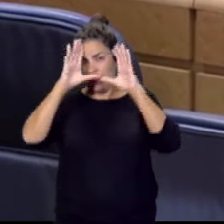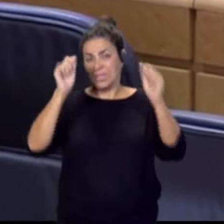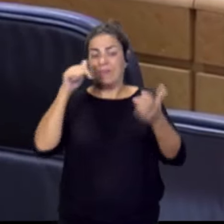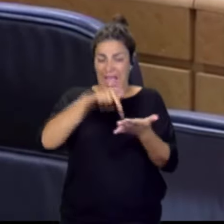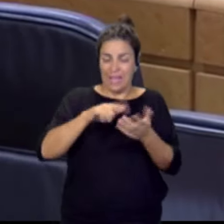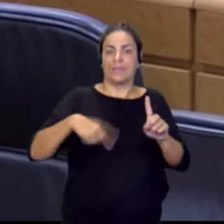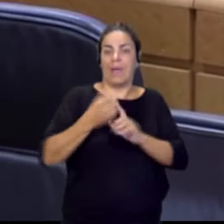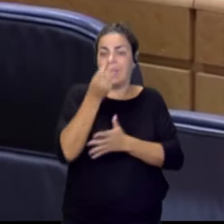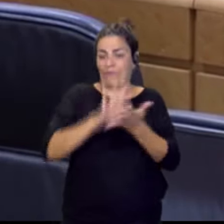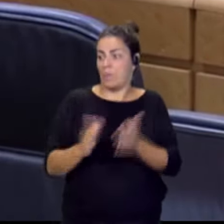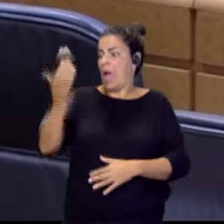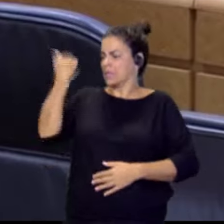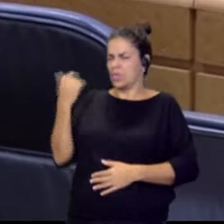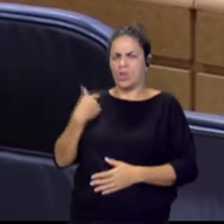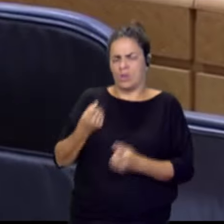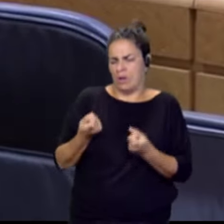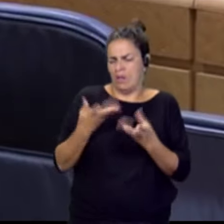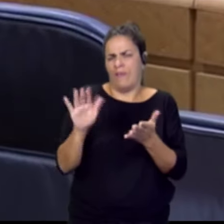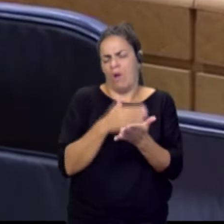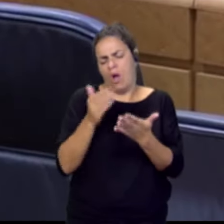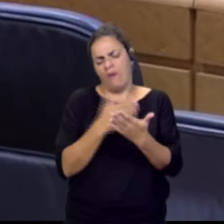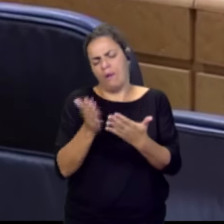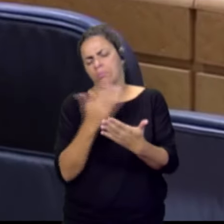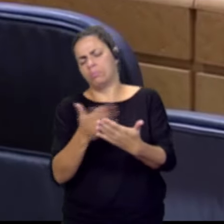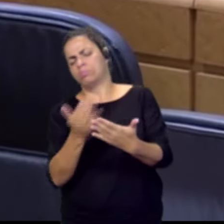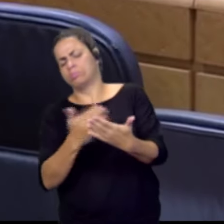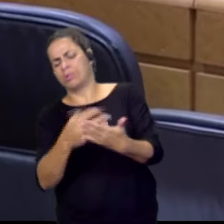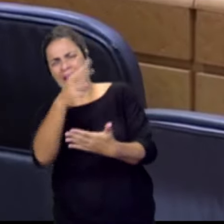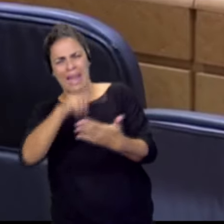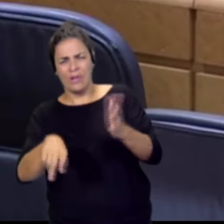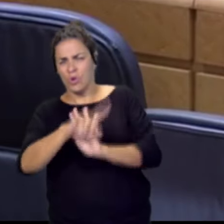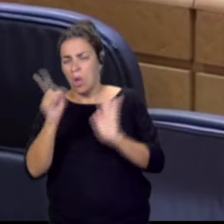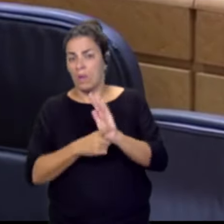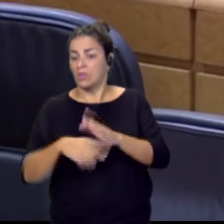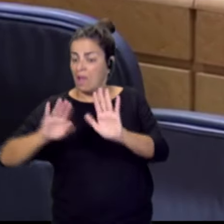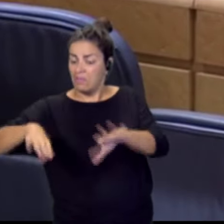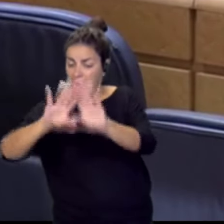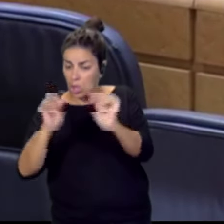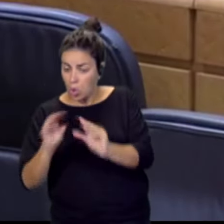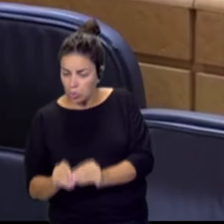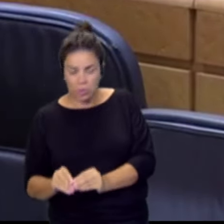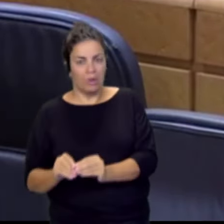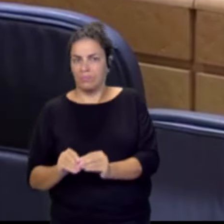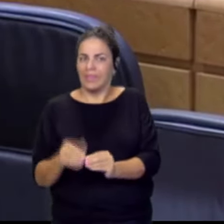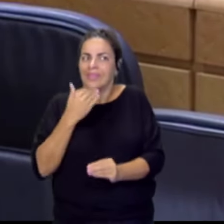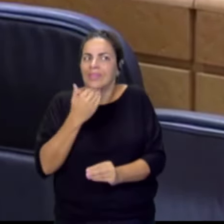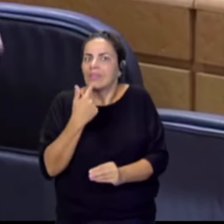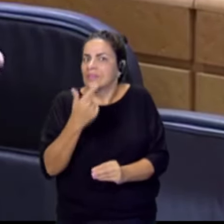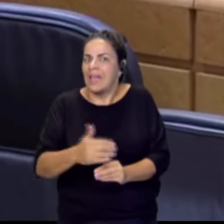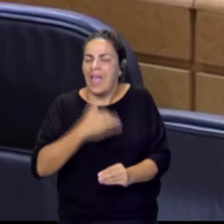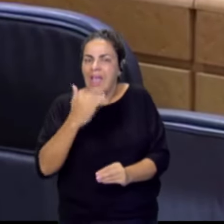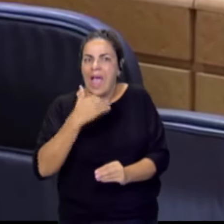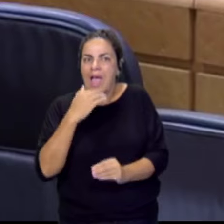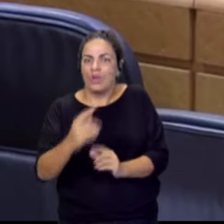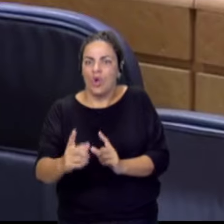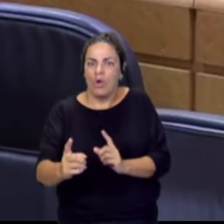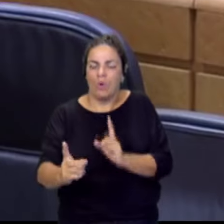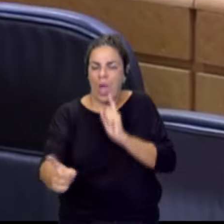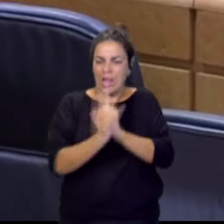centenares de folios que acaban con consideraciones finales en las que no hay ningún hecho reprobable, punible, que